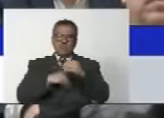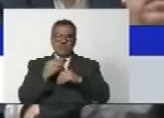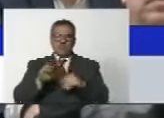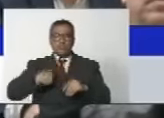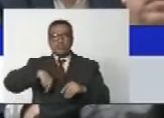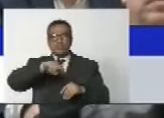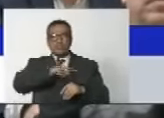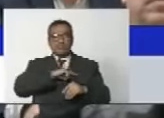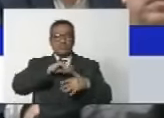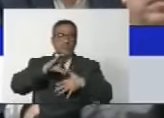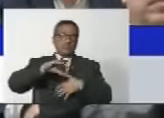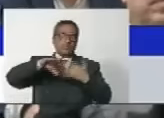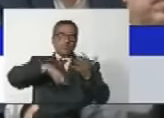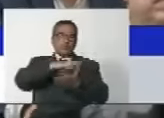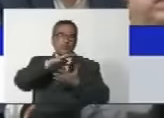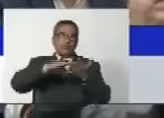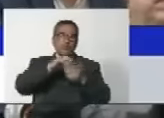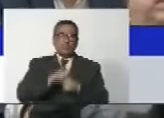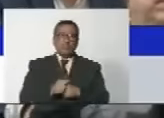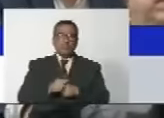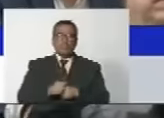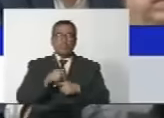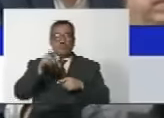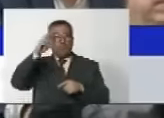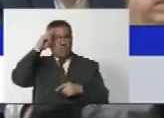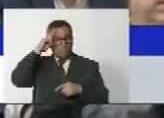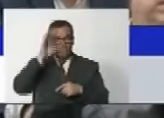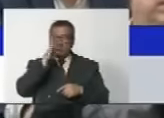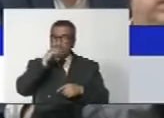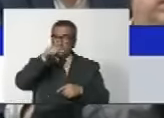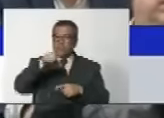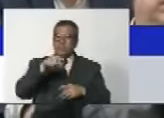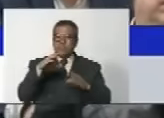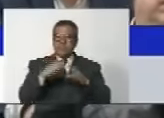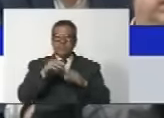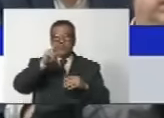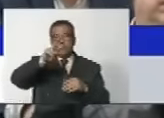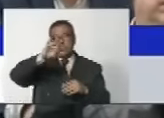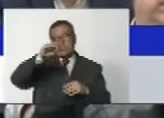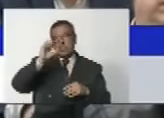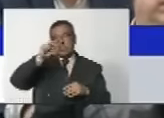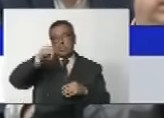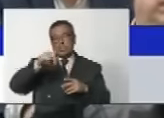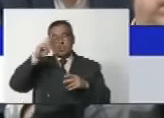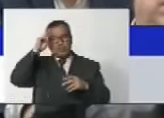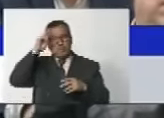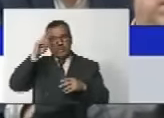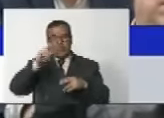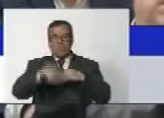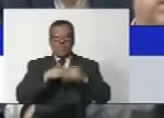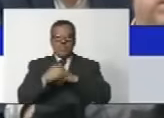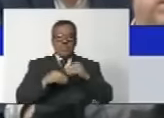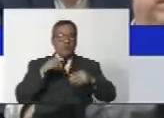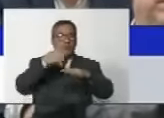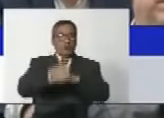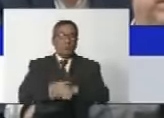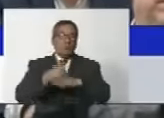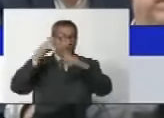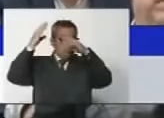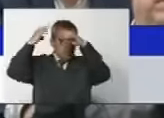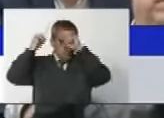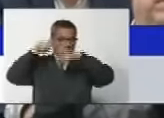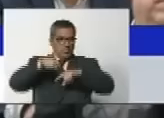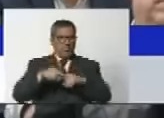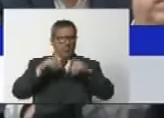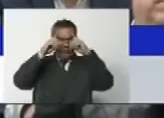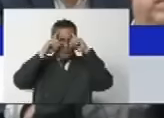nuestro continente de violencia. Se ha irrespetado la Convención de Viena, se ha irrespetado la Convención de Asilo Diplomático